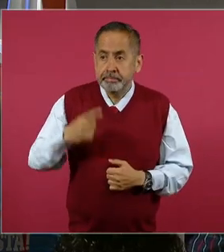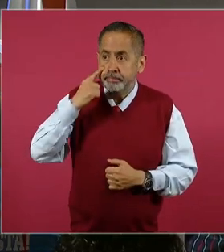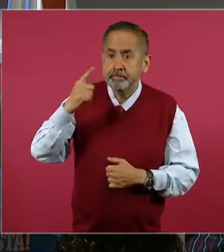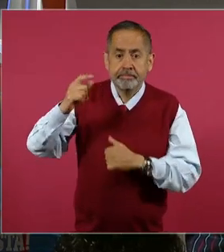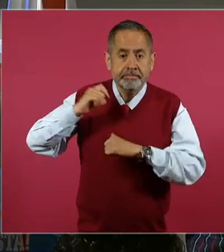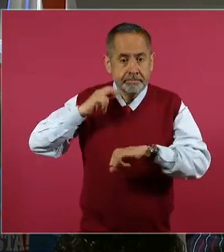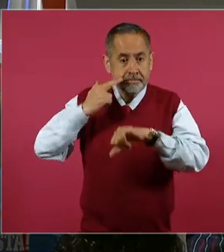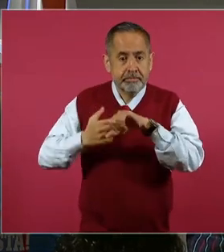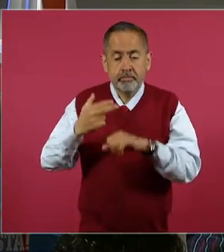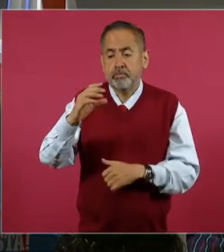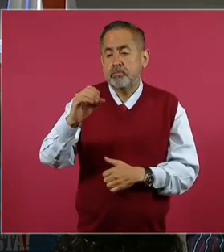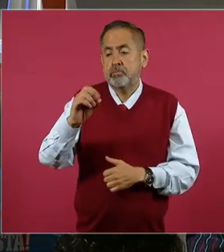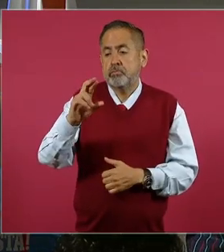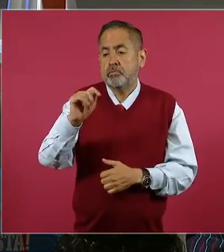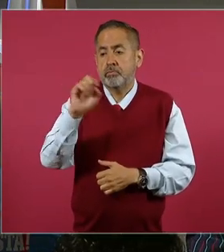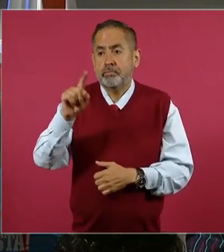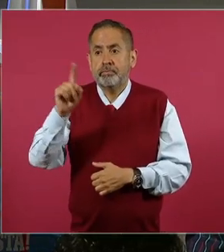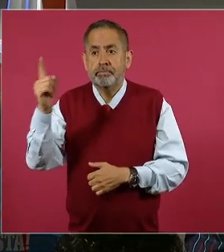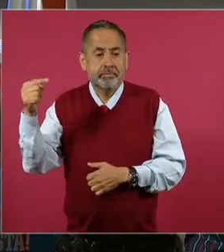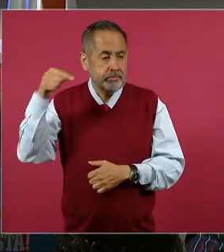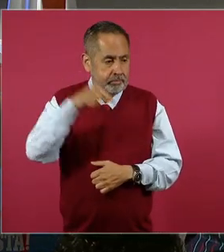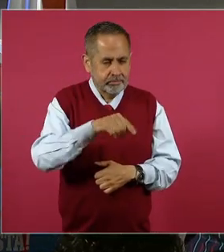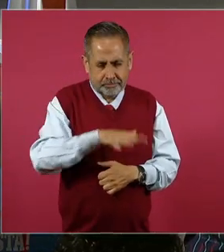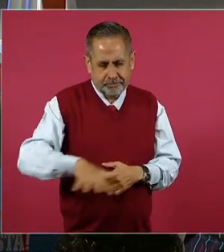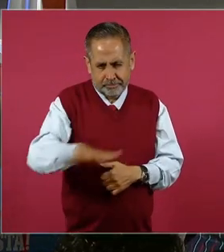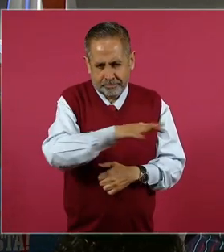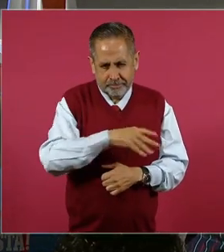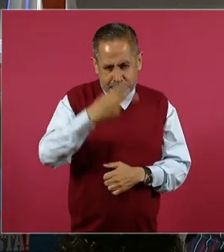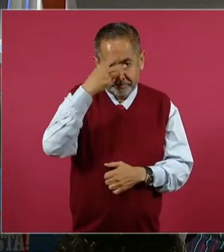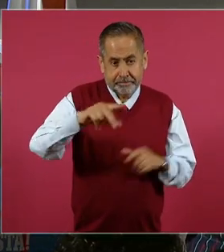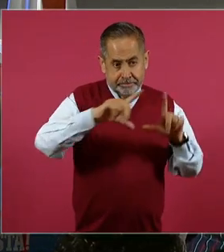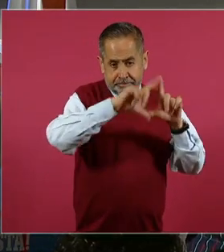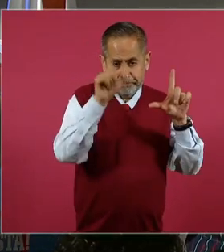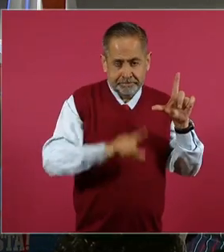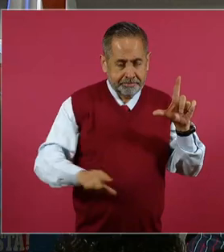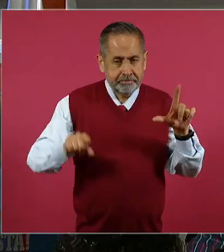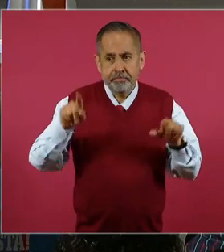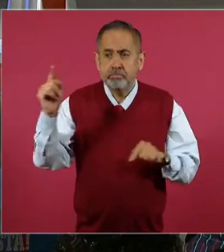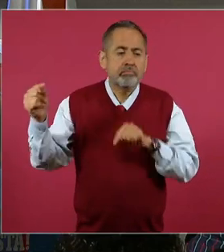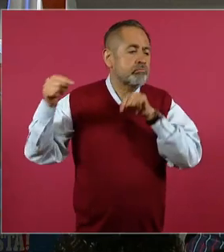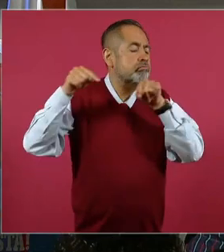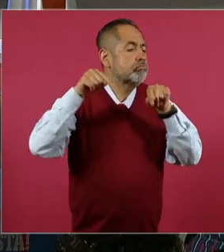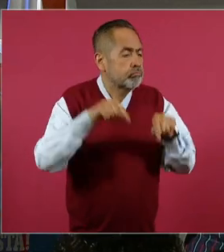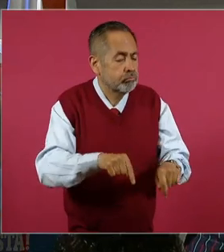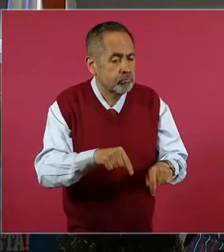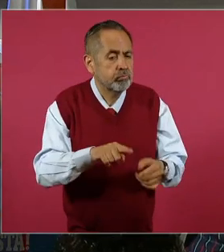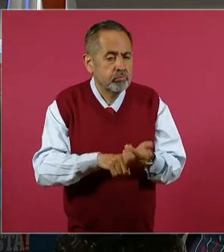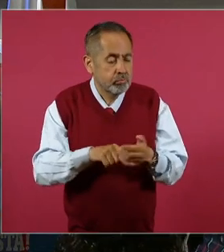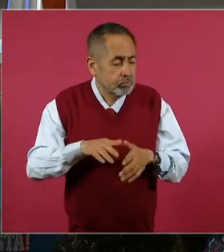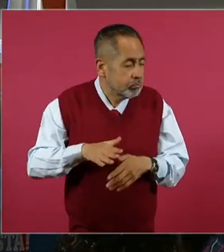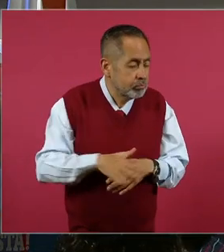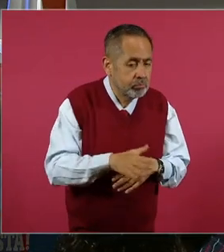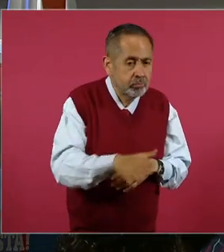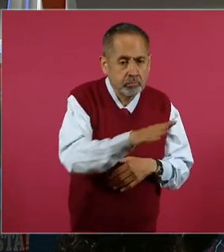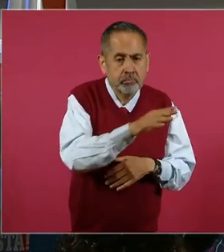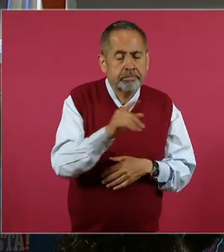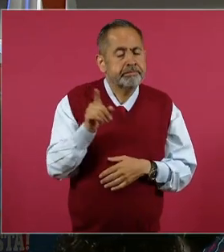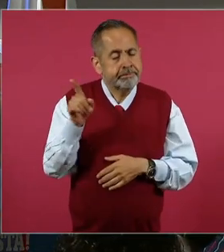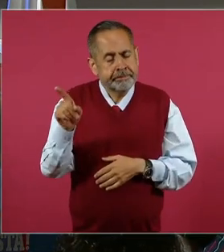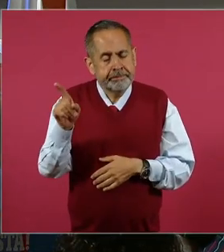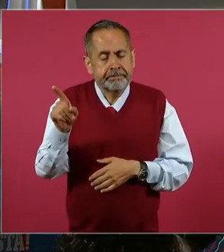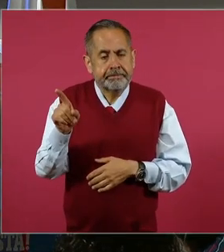por Cortés a nuestro actual territorio fue sin duda un acontecimiento